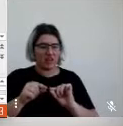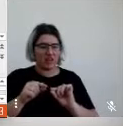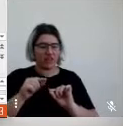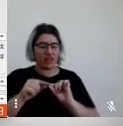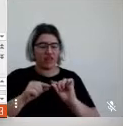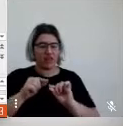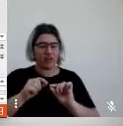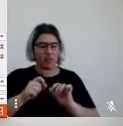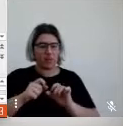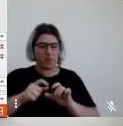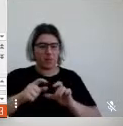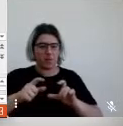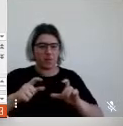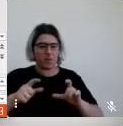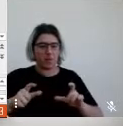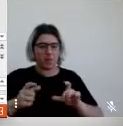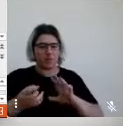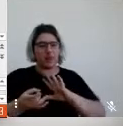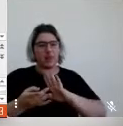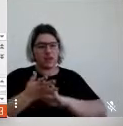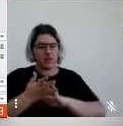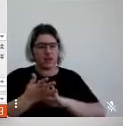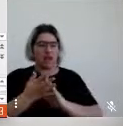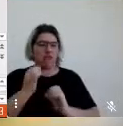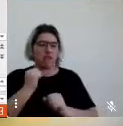y ejerzan las diferentes funciones.